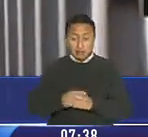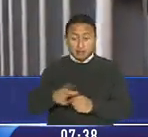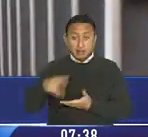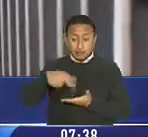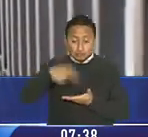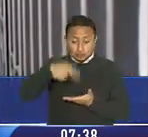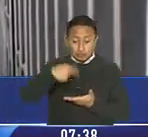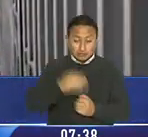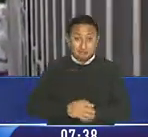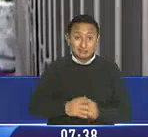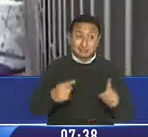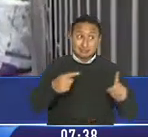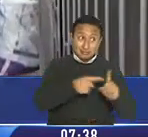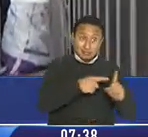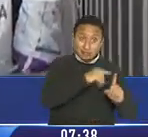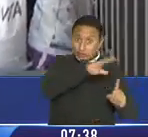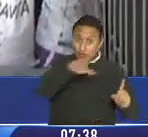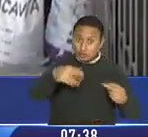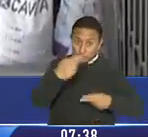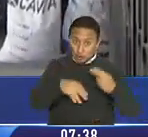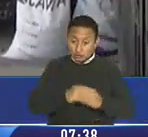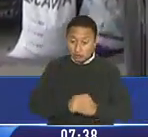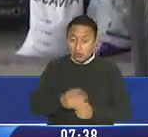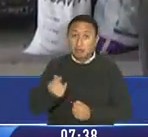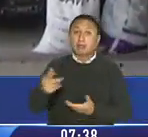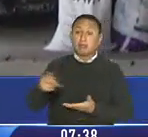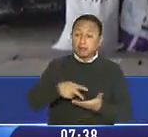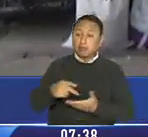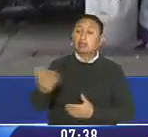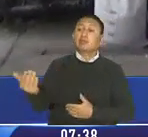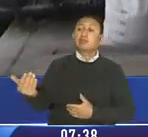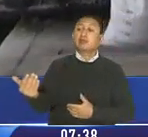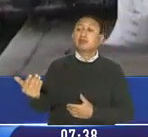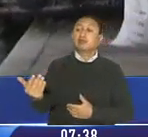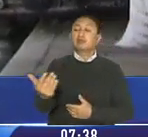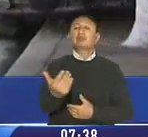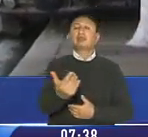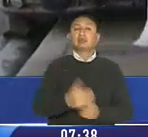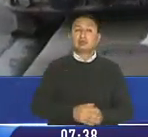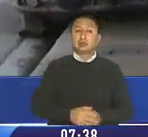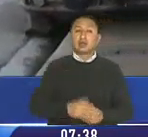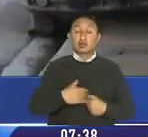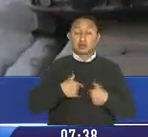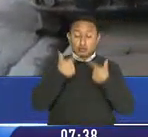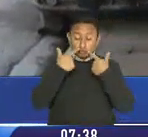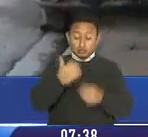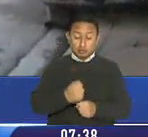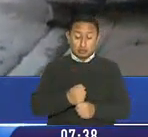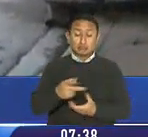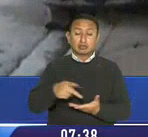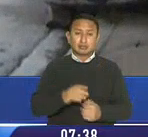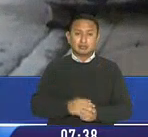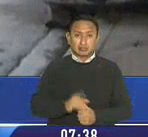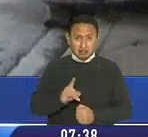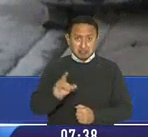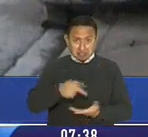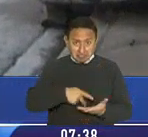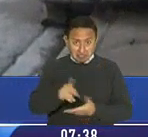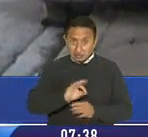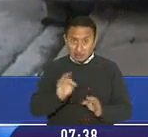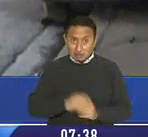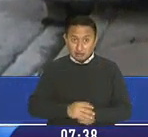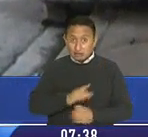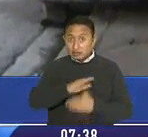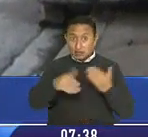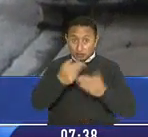los negocios está amedrantando que le dé plata para venirlos a, ¿cómo se llama?, a darle custodia. Y como nadie le quiere dar plata, entonces a todos los